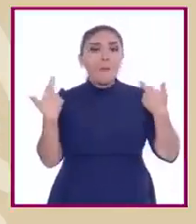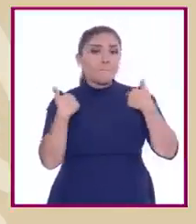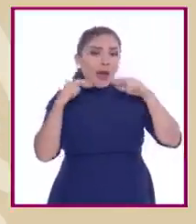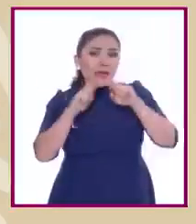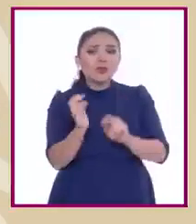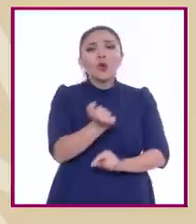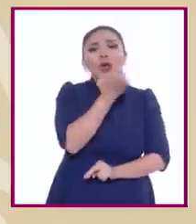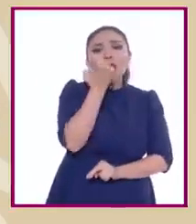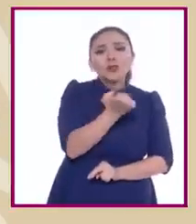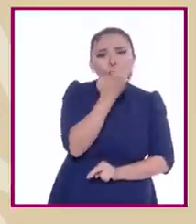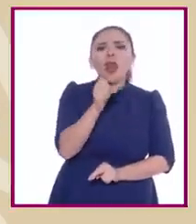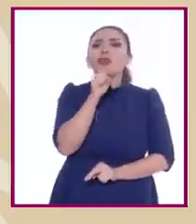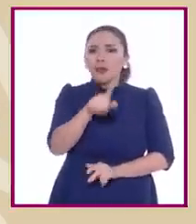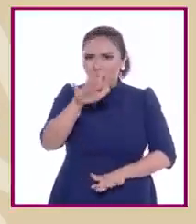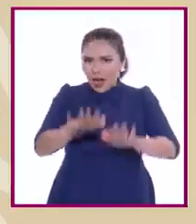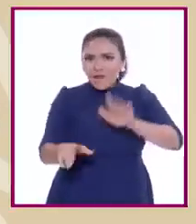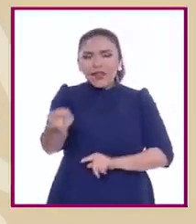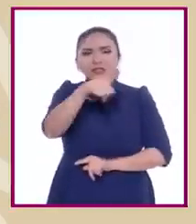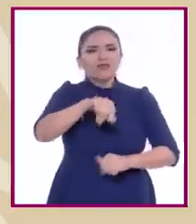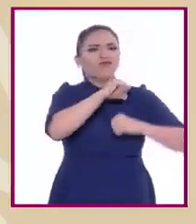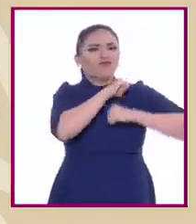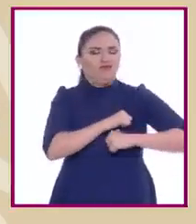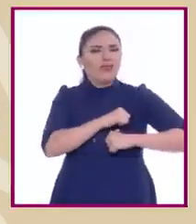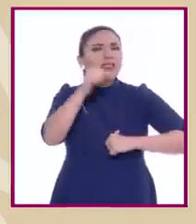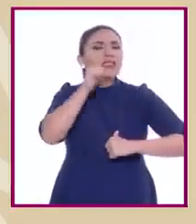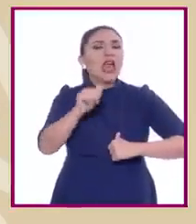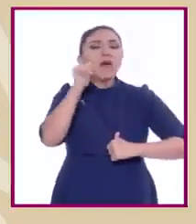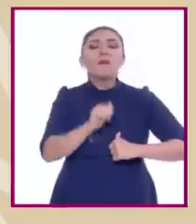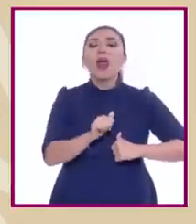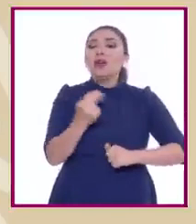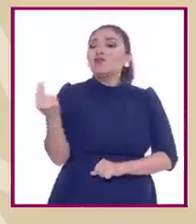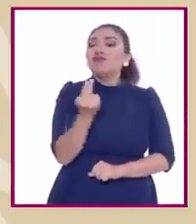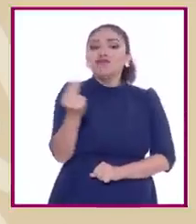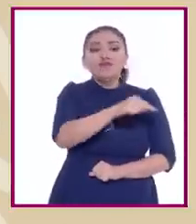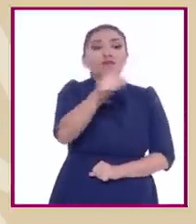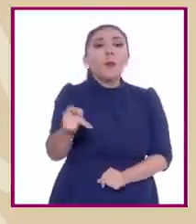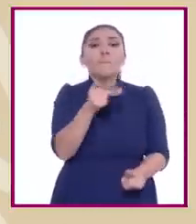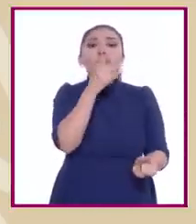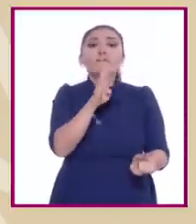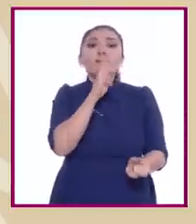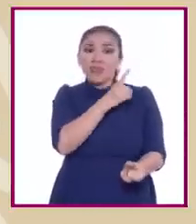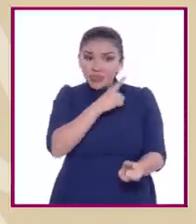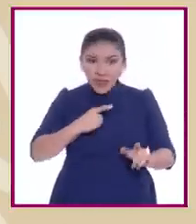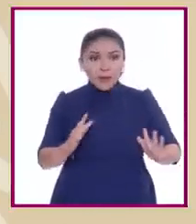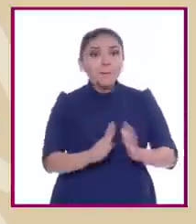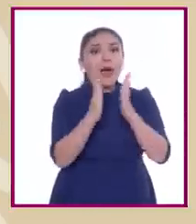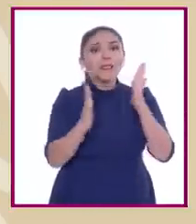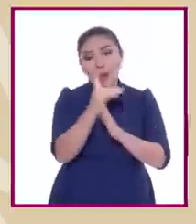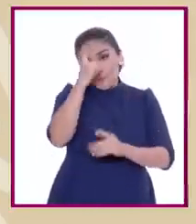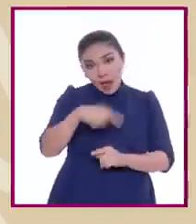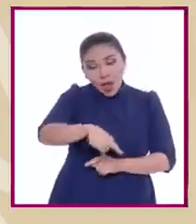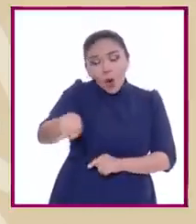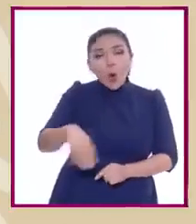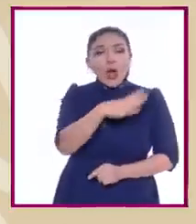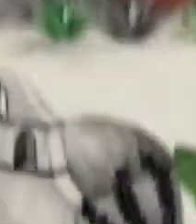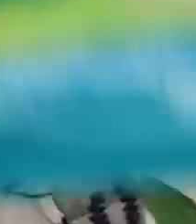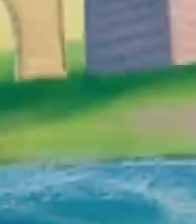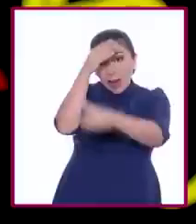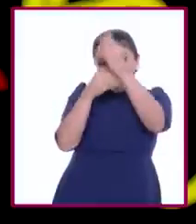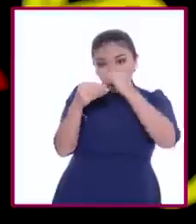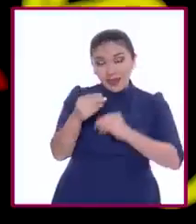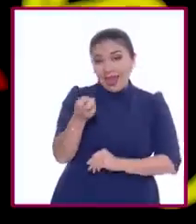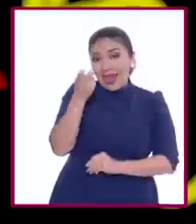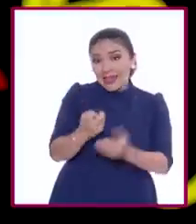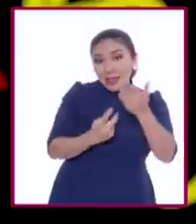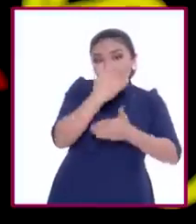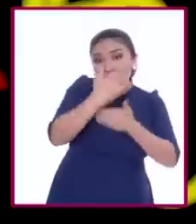Los docentes, las escuelas y a veces las figuras educativas siempre demandan que los padres de familia se involucren en los procesos de aprendizaje. En